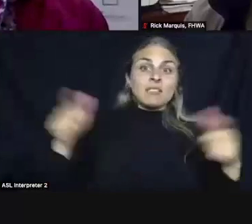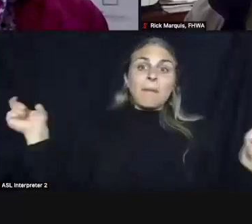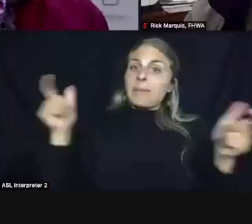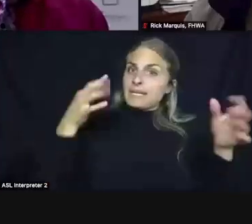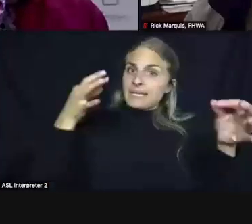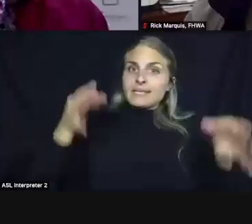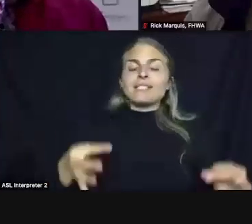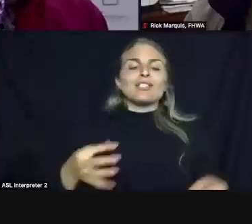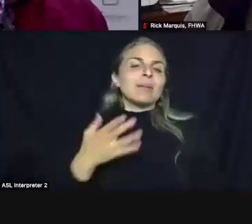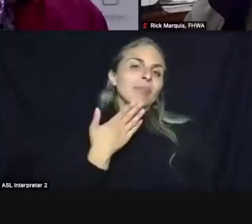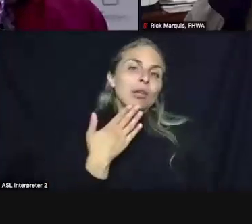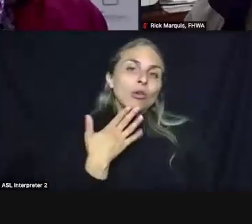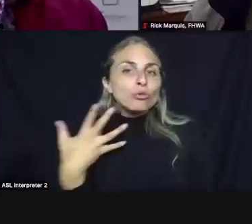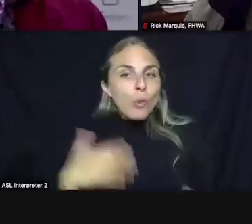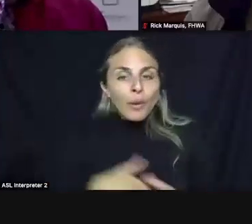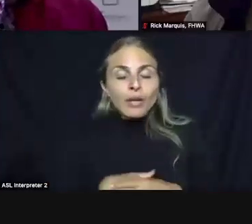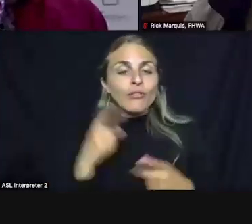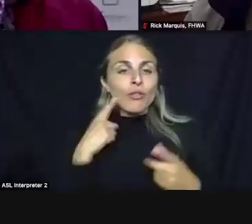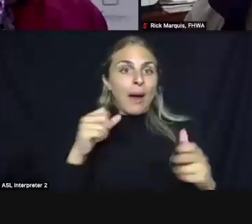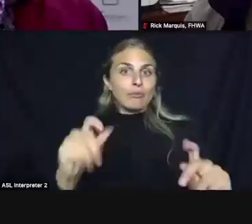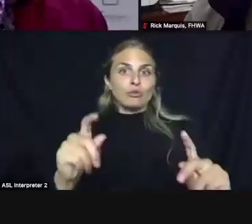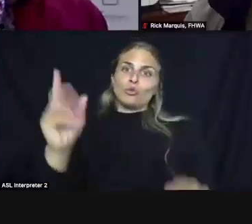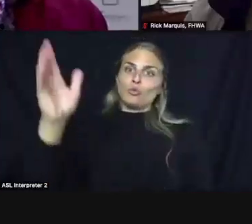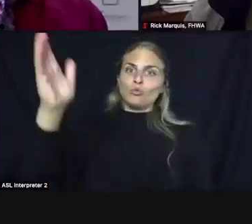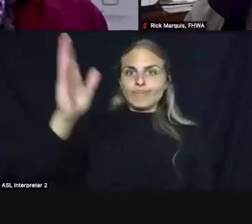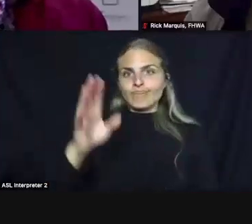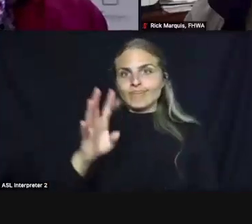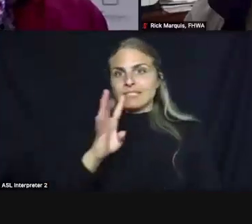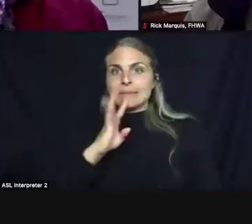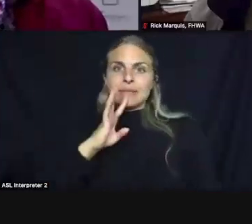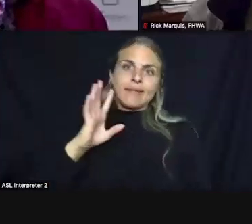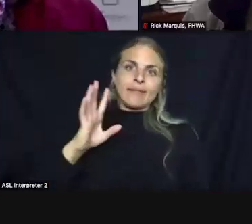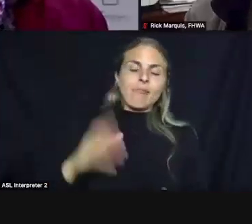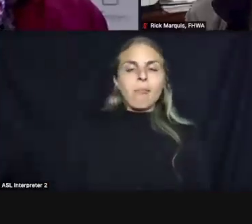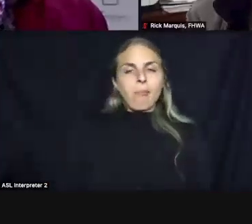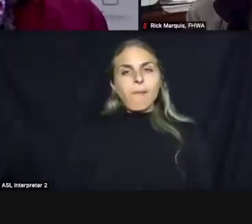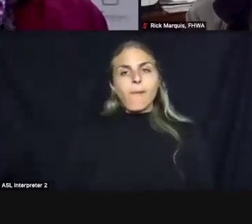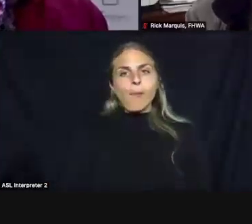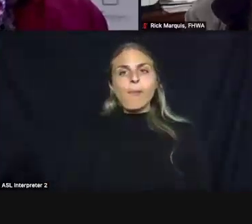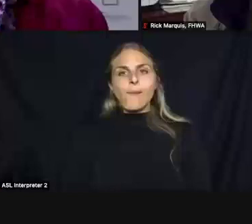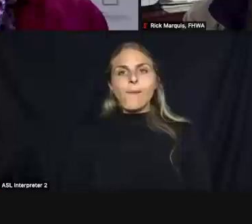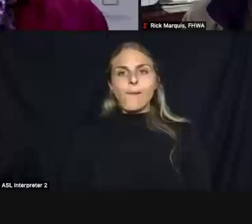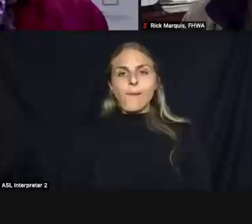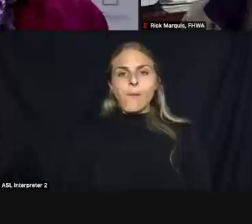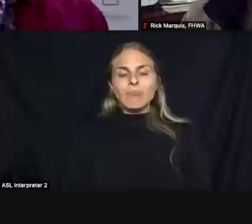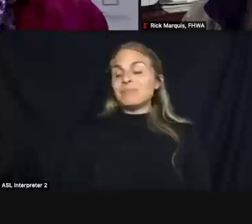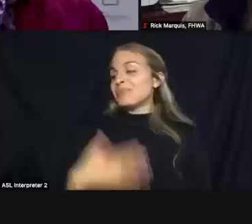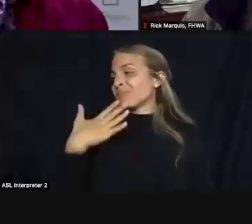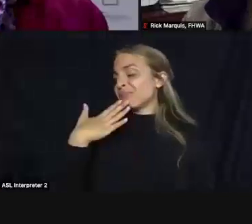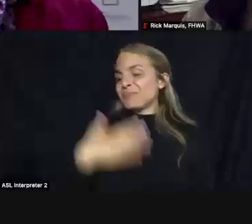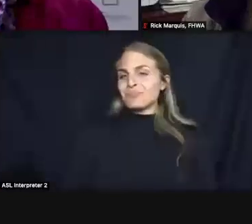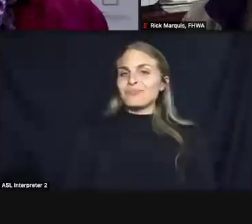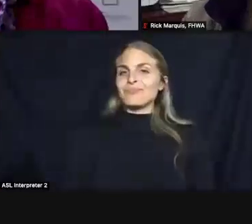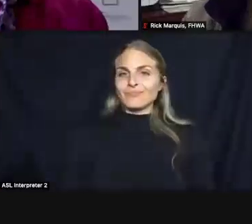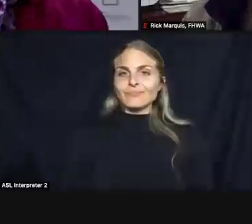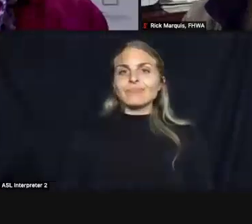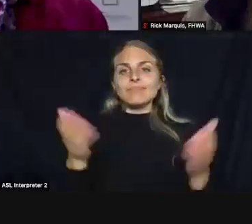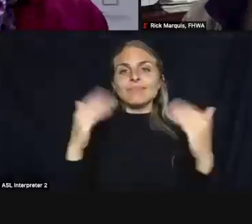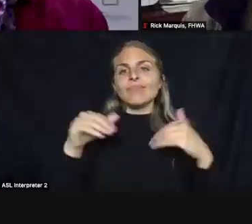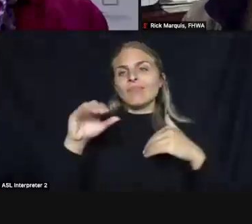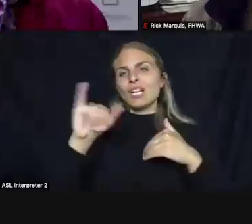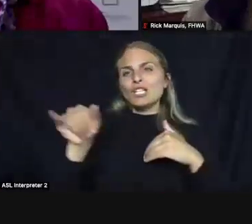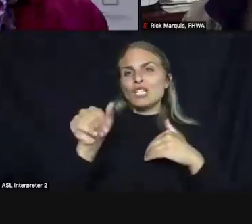personas están pidiendo una extensión de tiempo para entregar los comentarios y yo estoy a